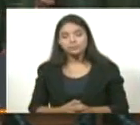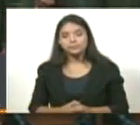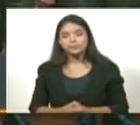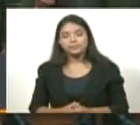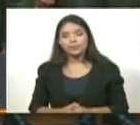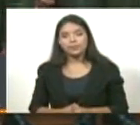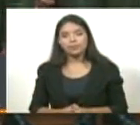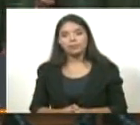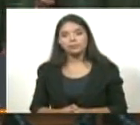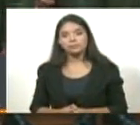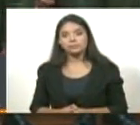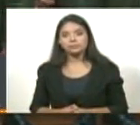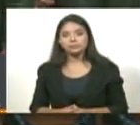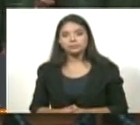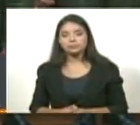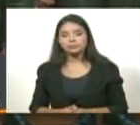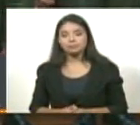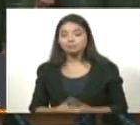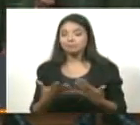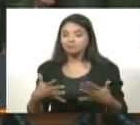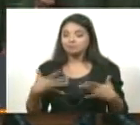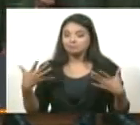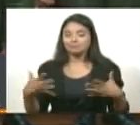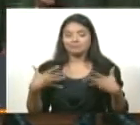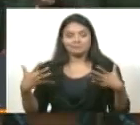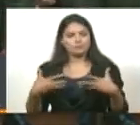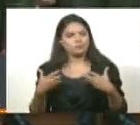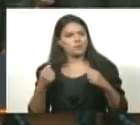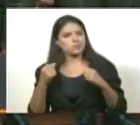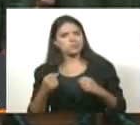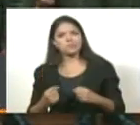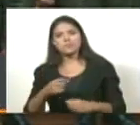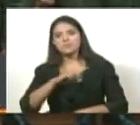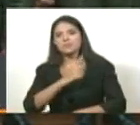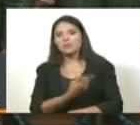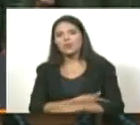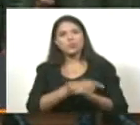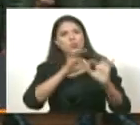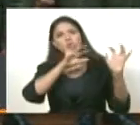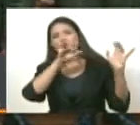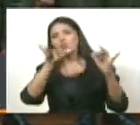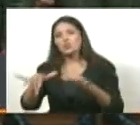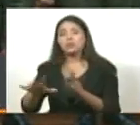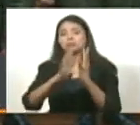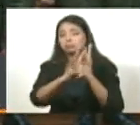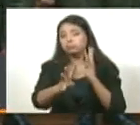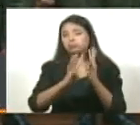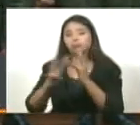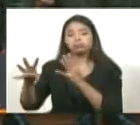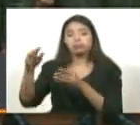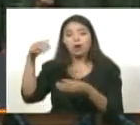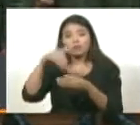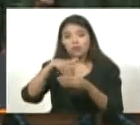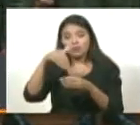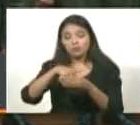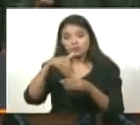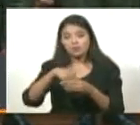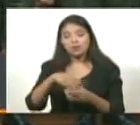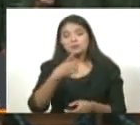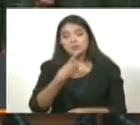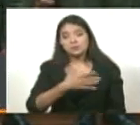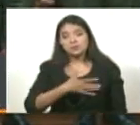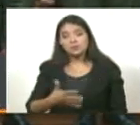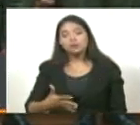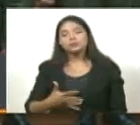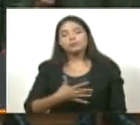y diría que hasta alegre, eufórica, cuando se volcó a las calles, a los centros de votación, a expresar